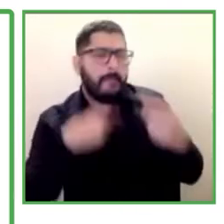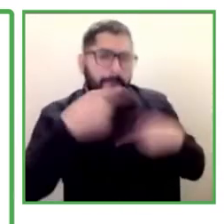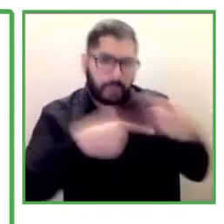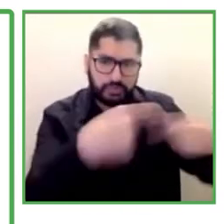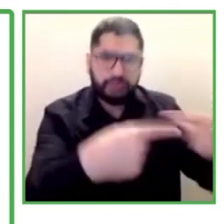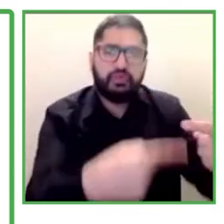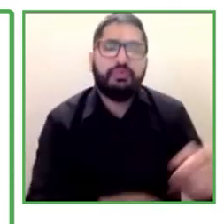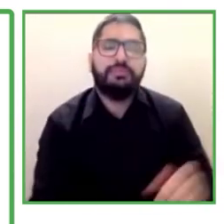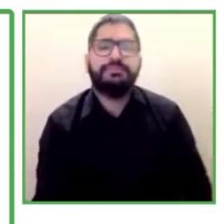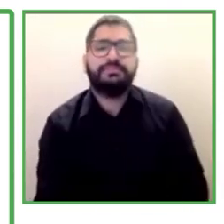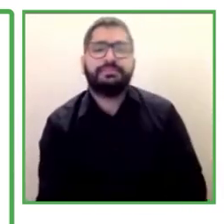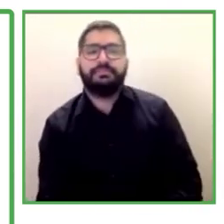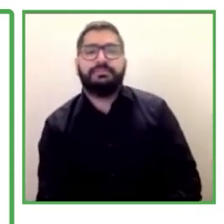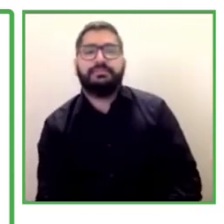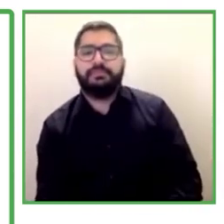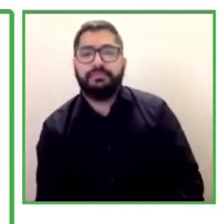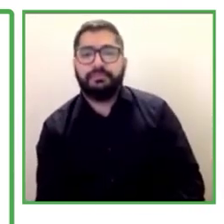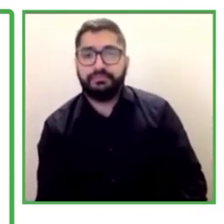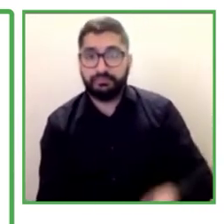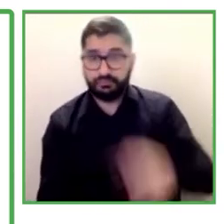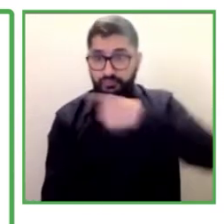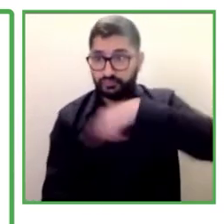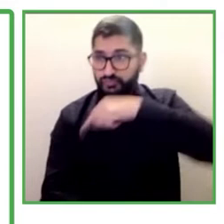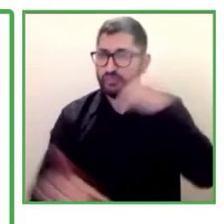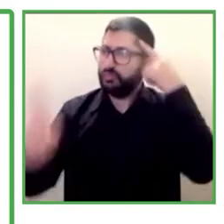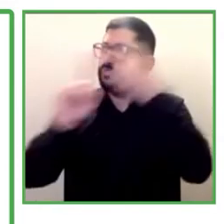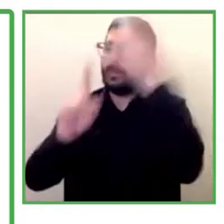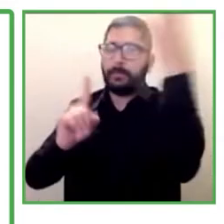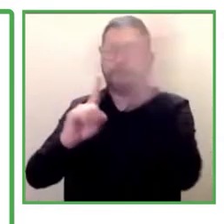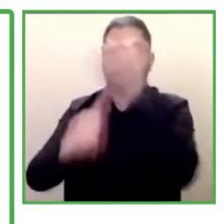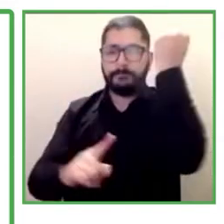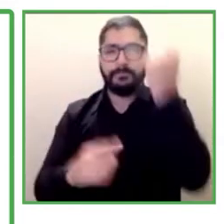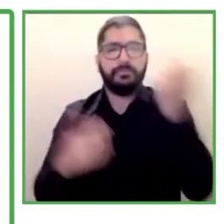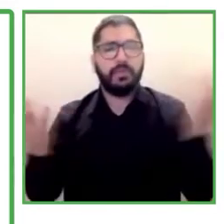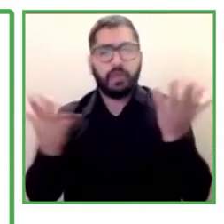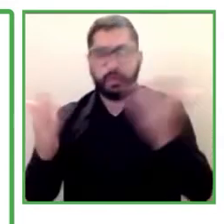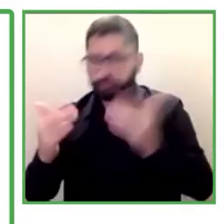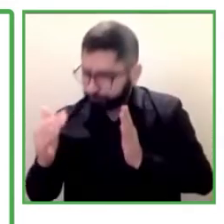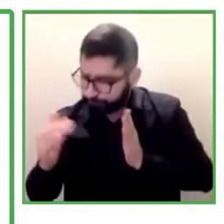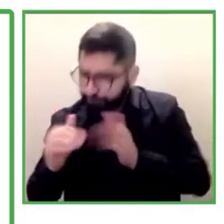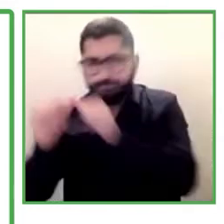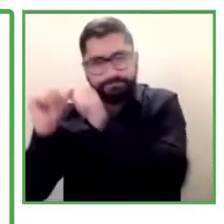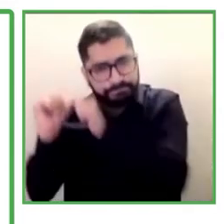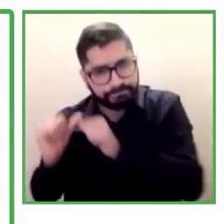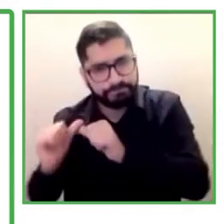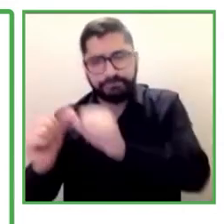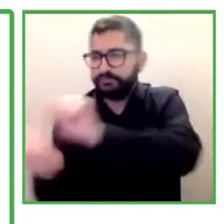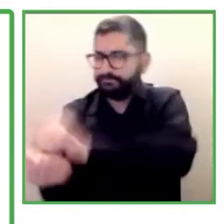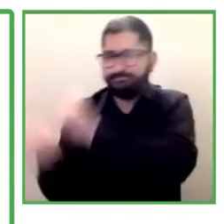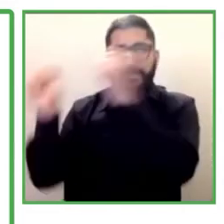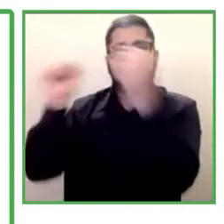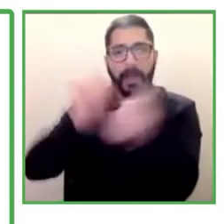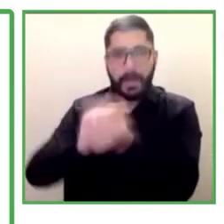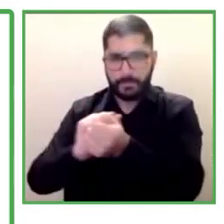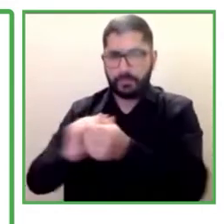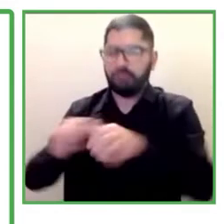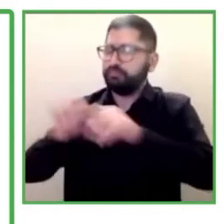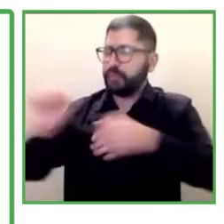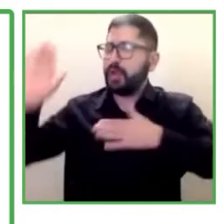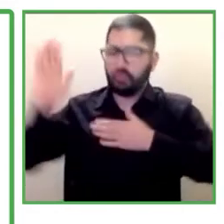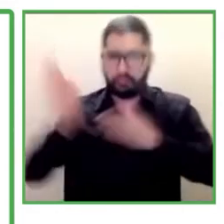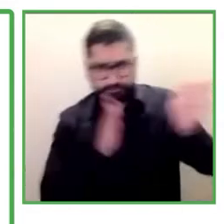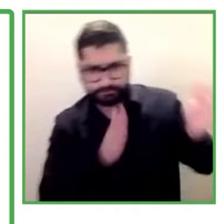Nuestros desafíos: seguir adaptando el modelo de pacto de productividad a la realidad chilena, que es un proceso permanente,